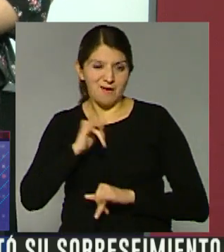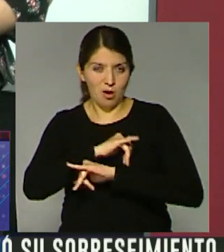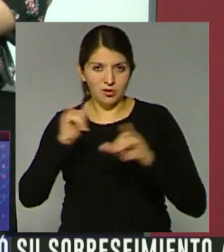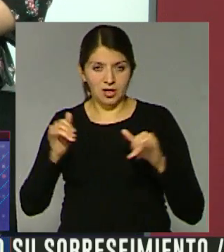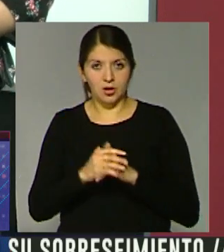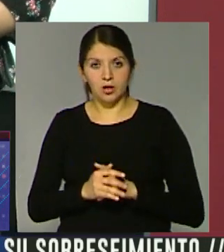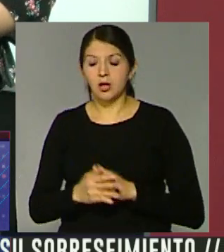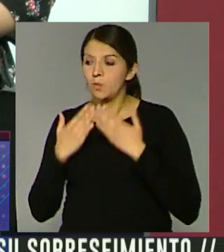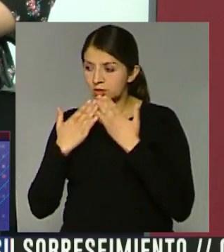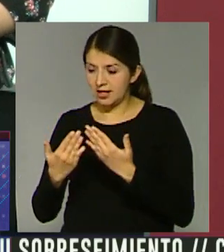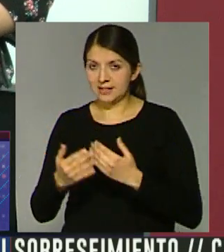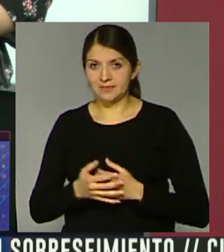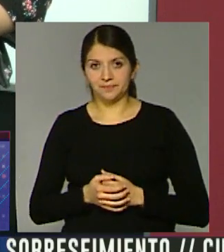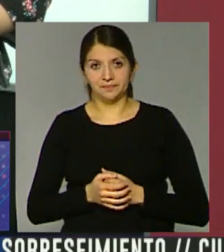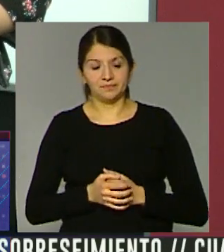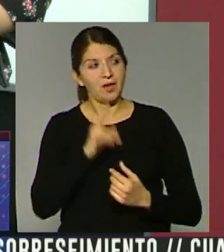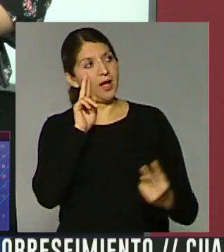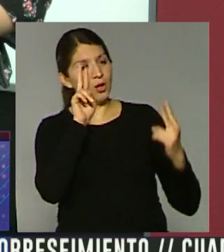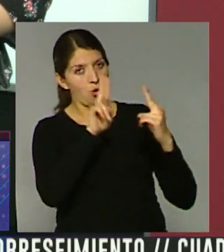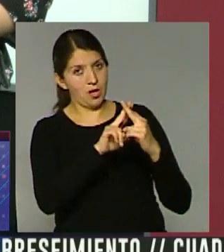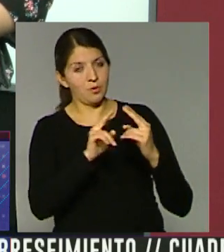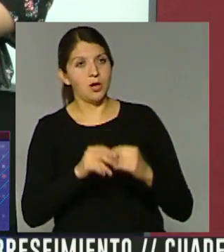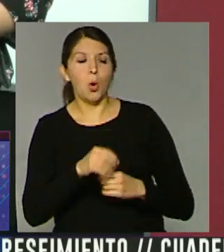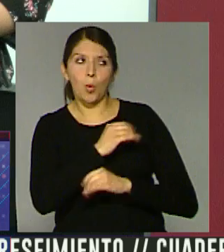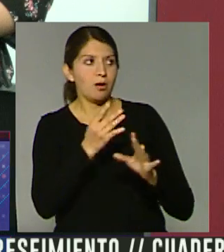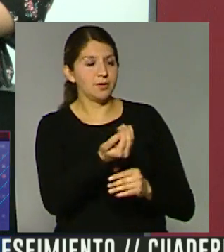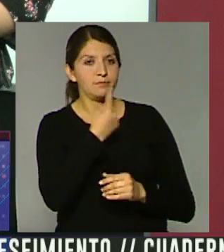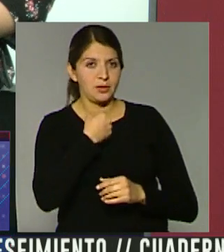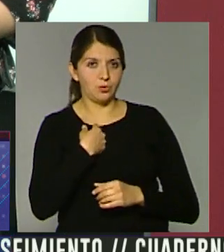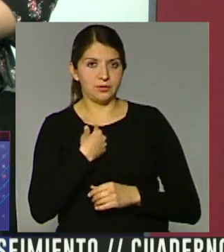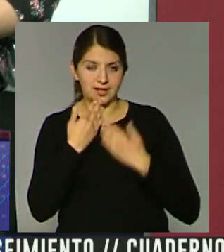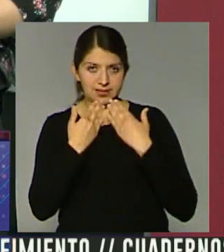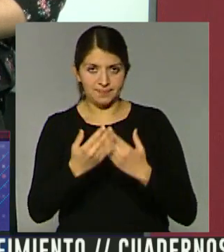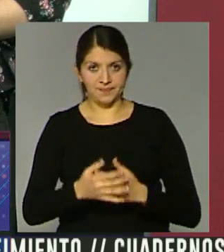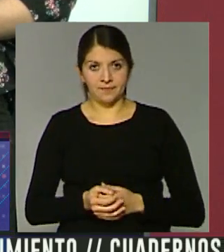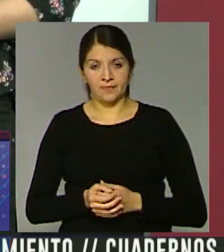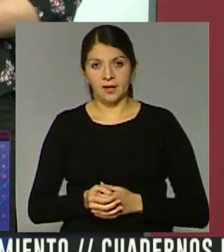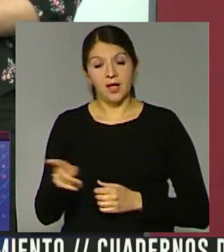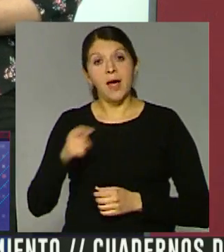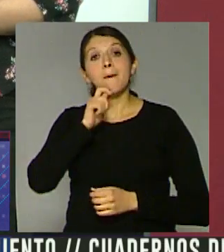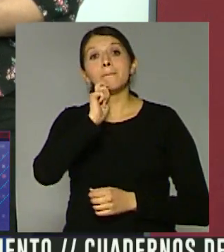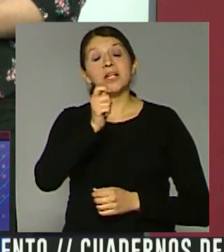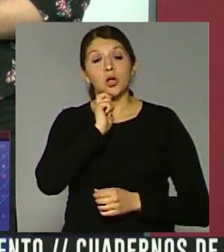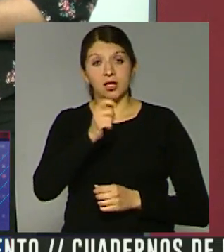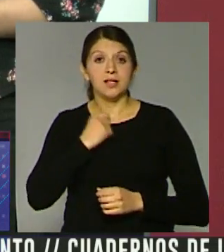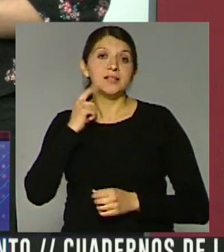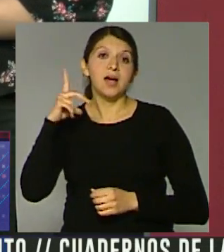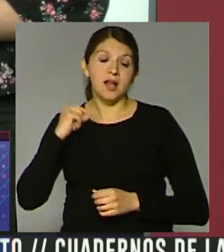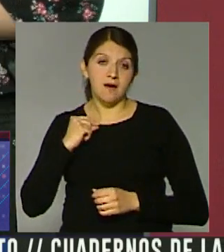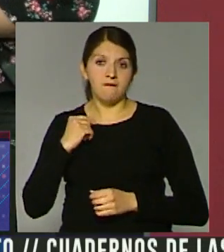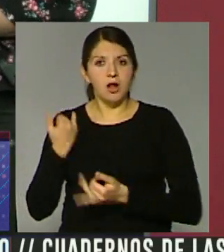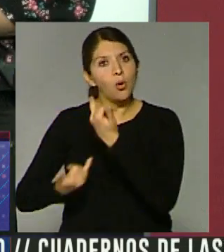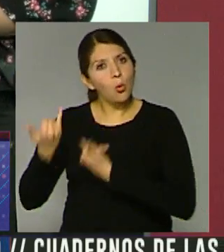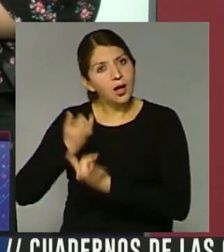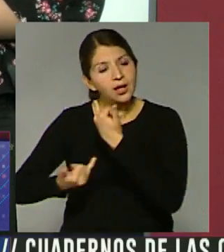hasta cualquier momento y de nuevo gracias. Hasta cualquier momento y para lo que necesiten. Muchas gracias. Aldo Ferreira, periodista de San Rafael,